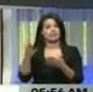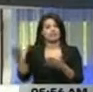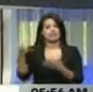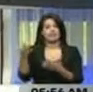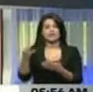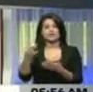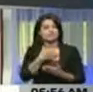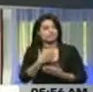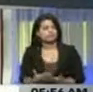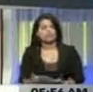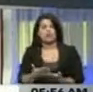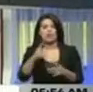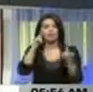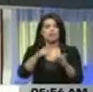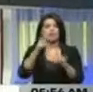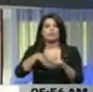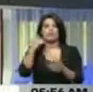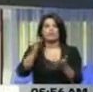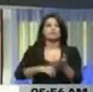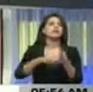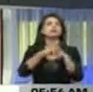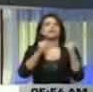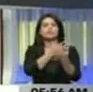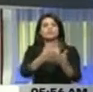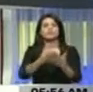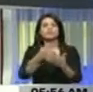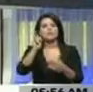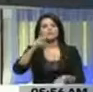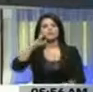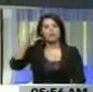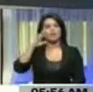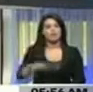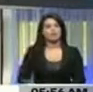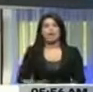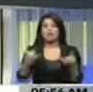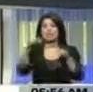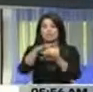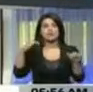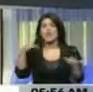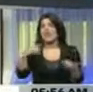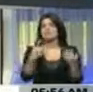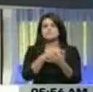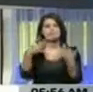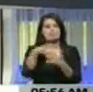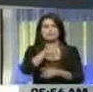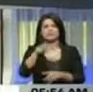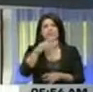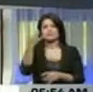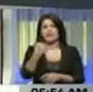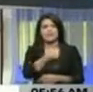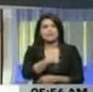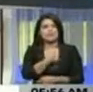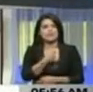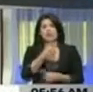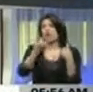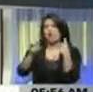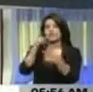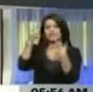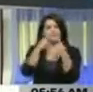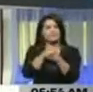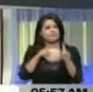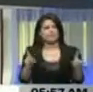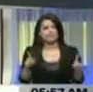inmolarse simplemente por cumplir un legado, un sueño. Y por eso es mayoría. Hay millones de personas, lamentablemente, que odian a Hugo Chávez, pero